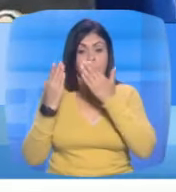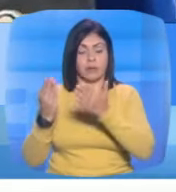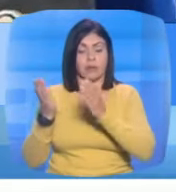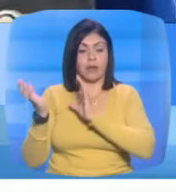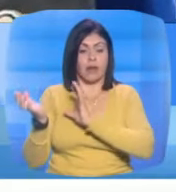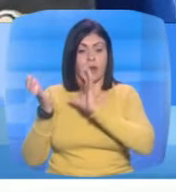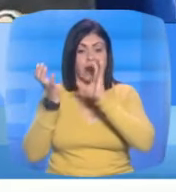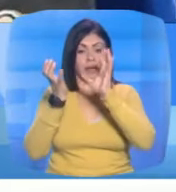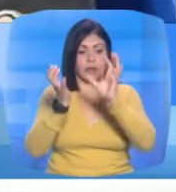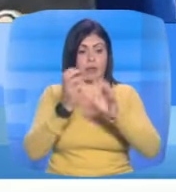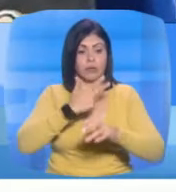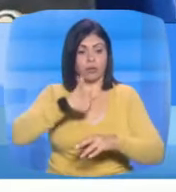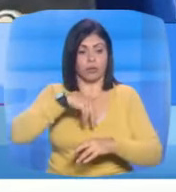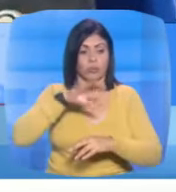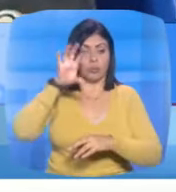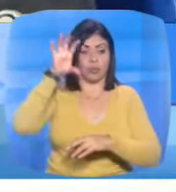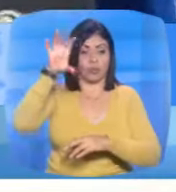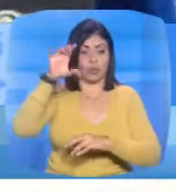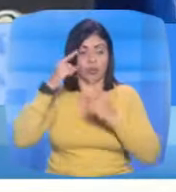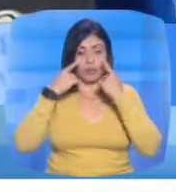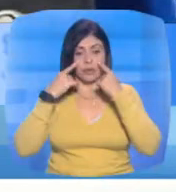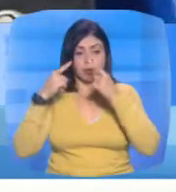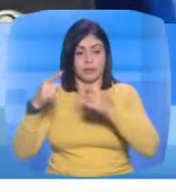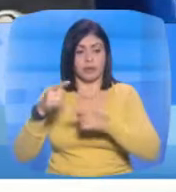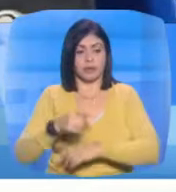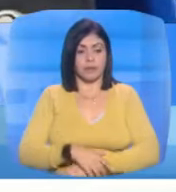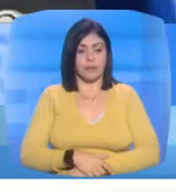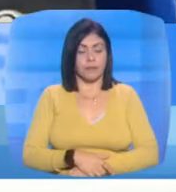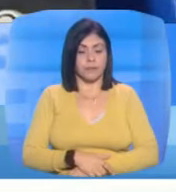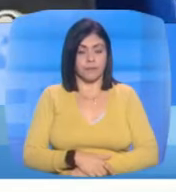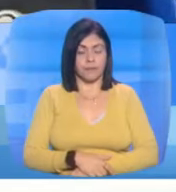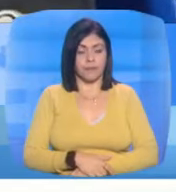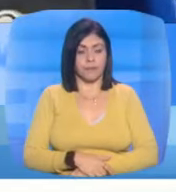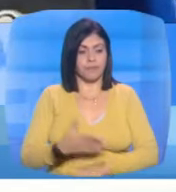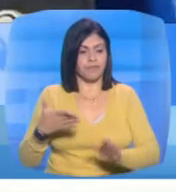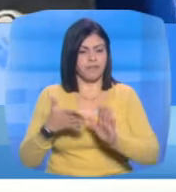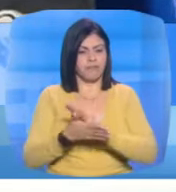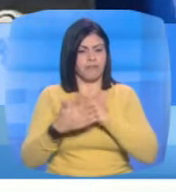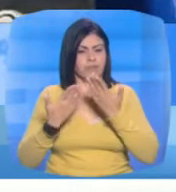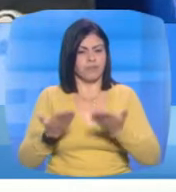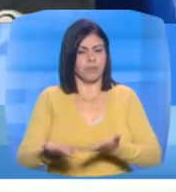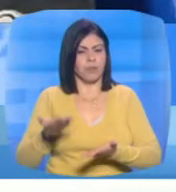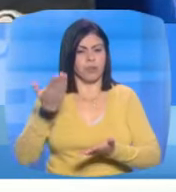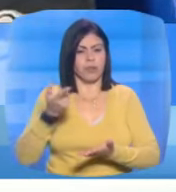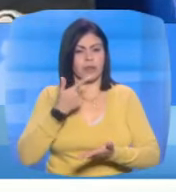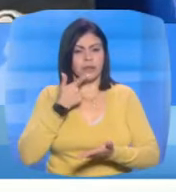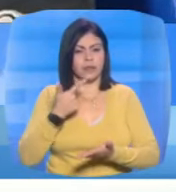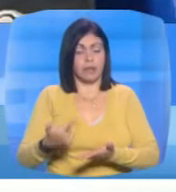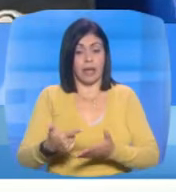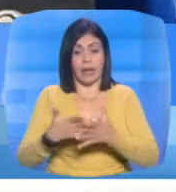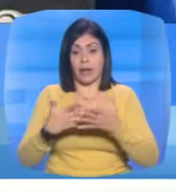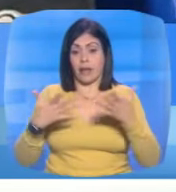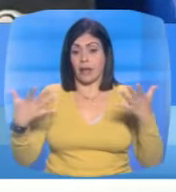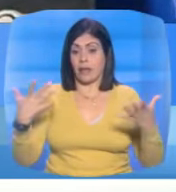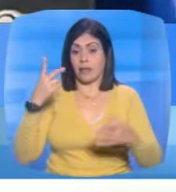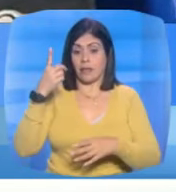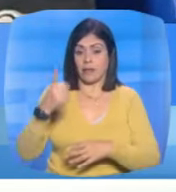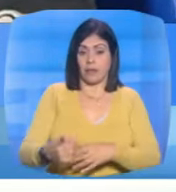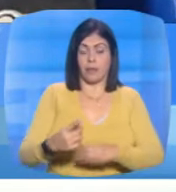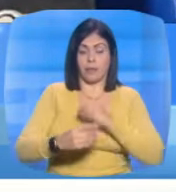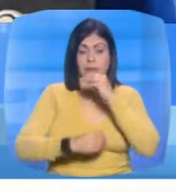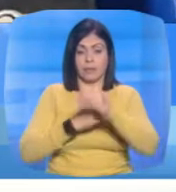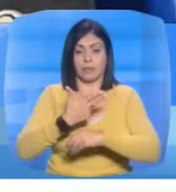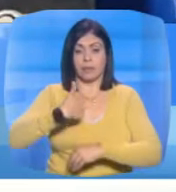altar, somos la nación del Santísimo Sacramento. Y eso tiene una impronta muy grande y debe tenerla